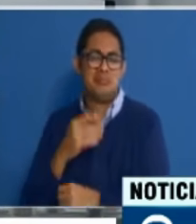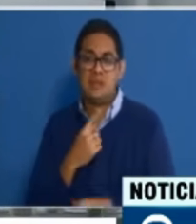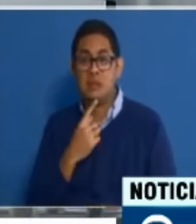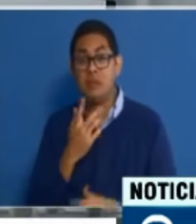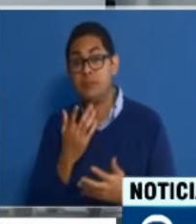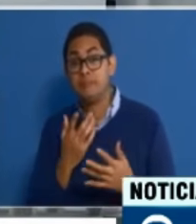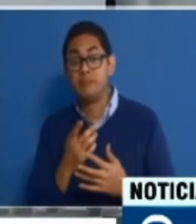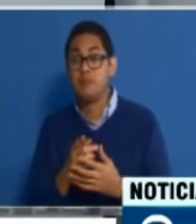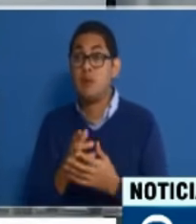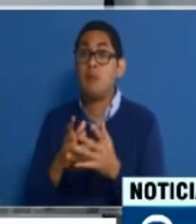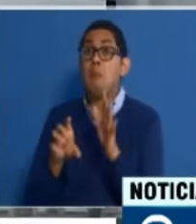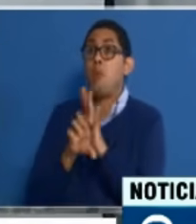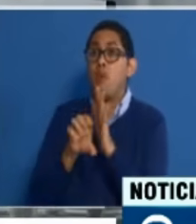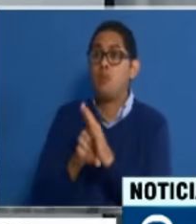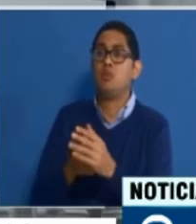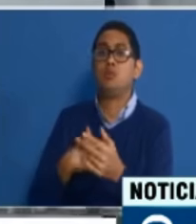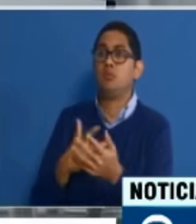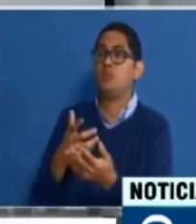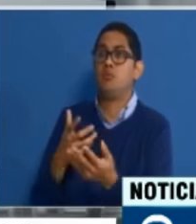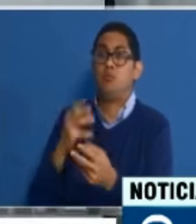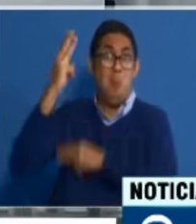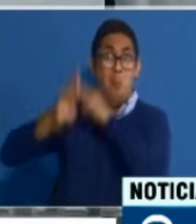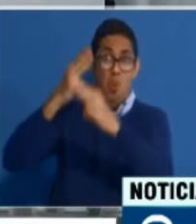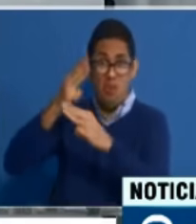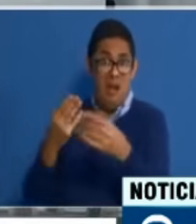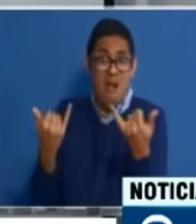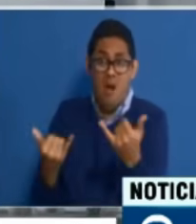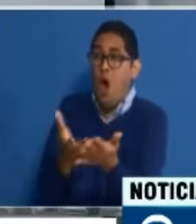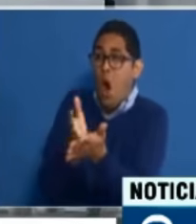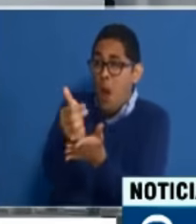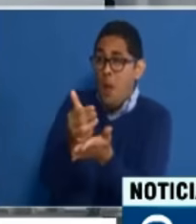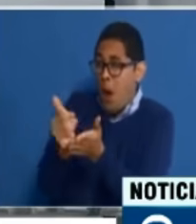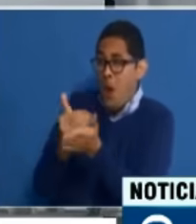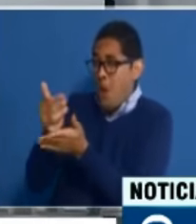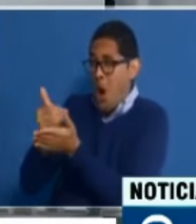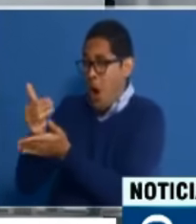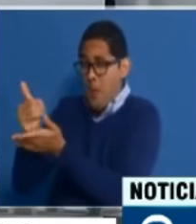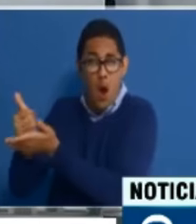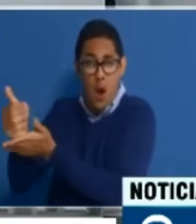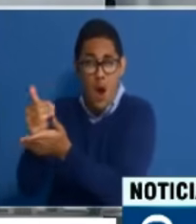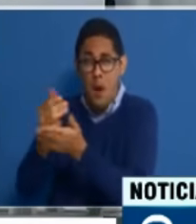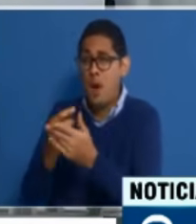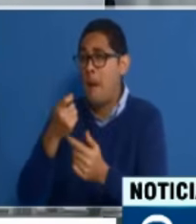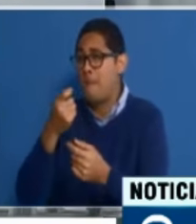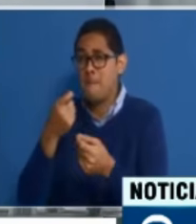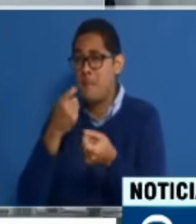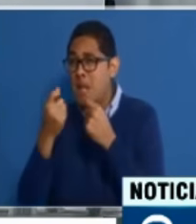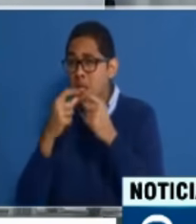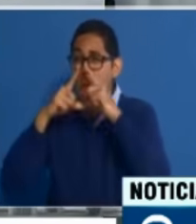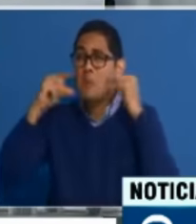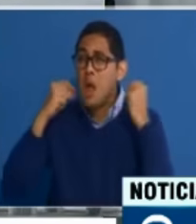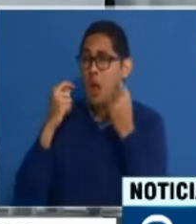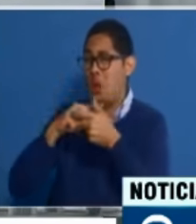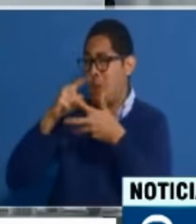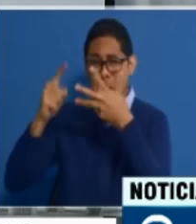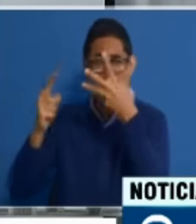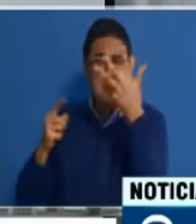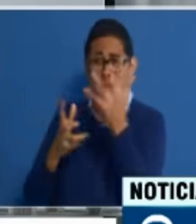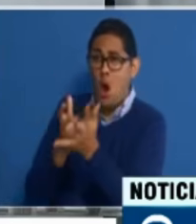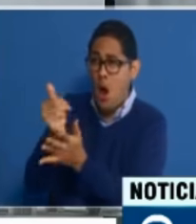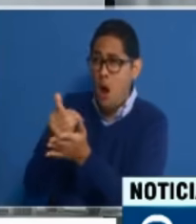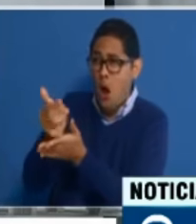que a más demanda, como la que existe en el mundo por equipo e insumos médicos, mientras más demanda,